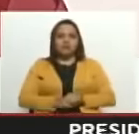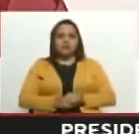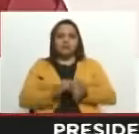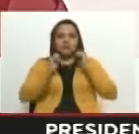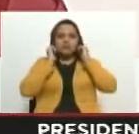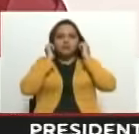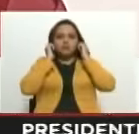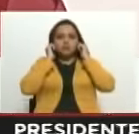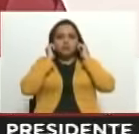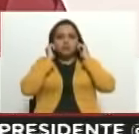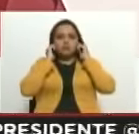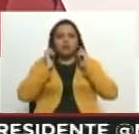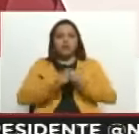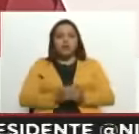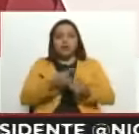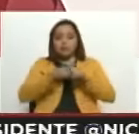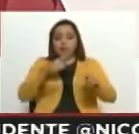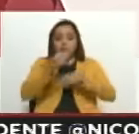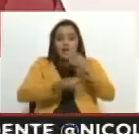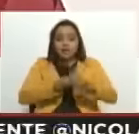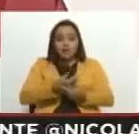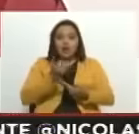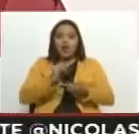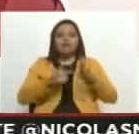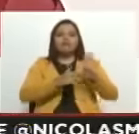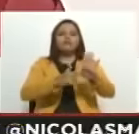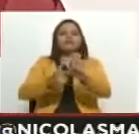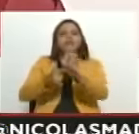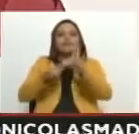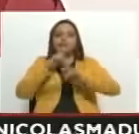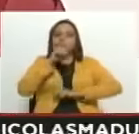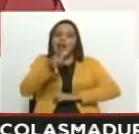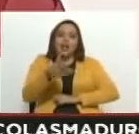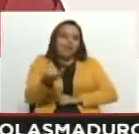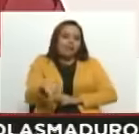Pero lo que están haciendo los deja muy mal.